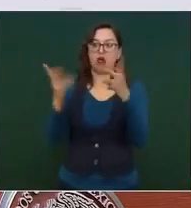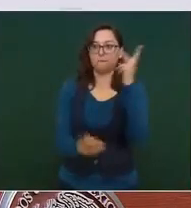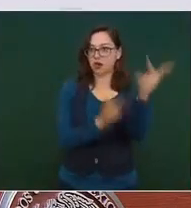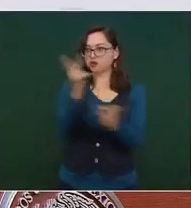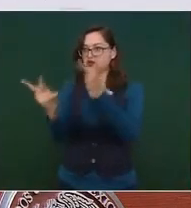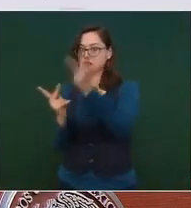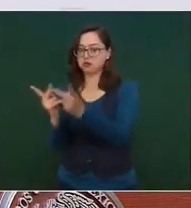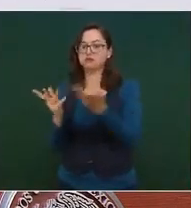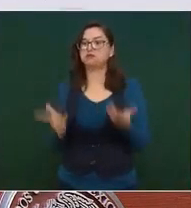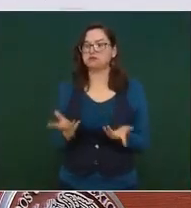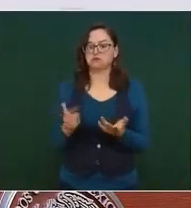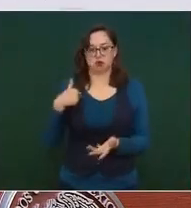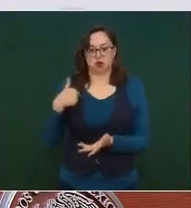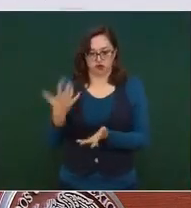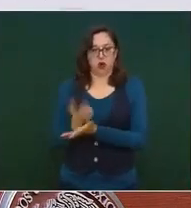Mucho,